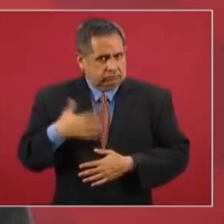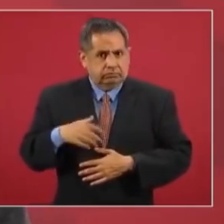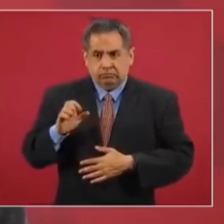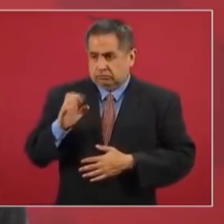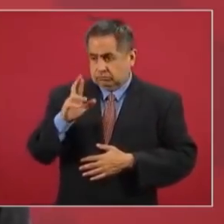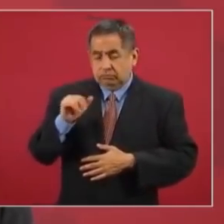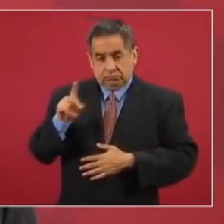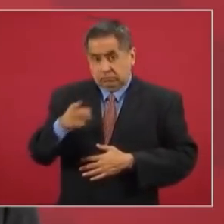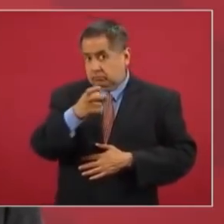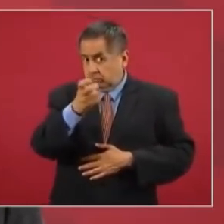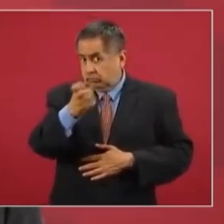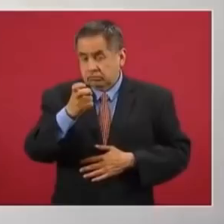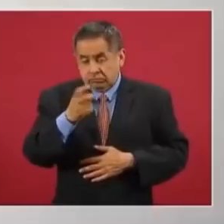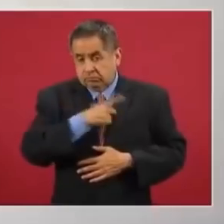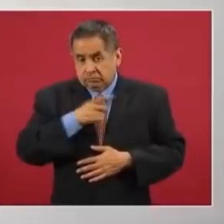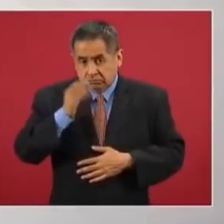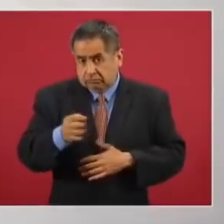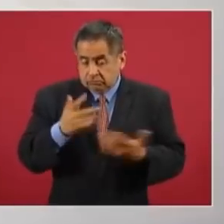Porque eso es lo otro.